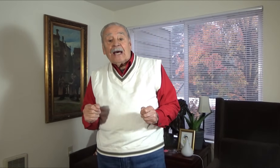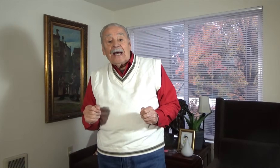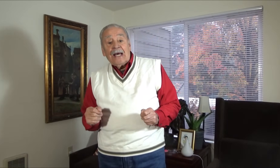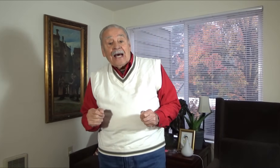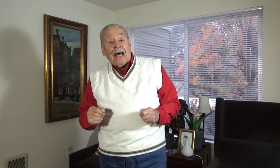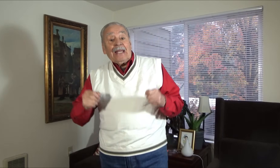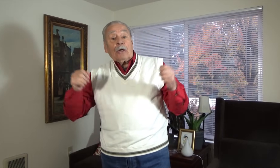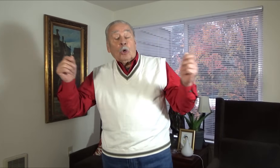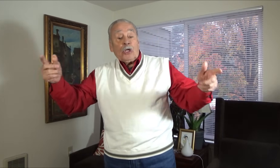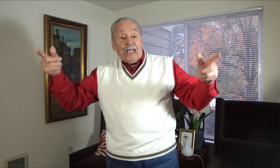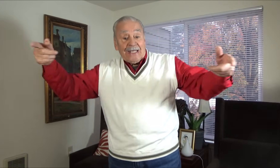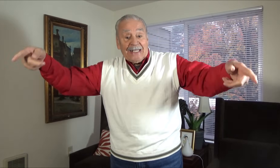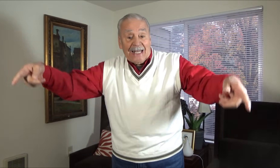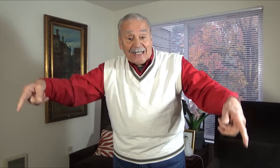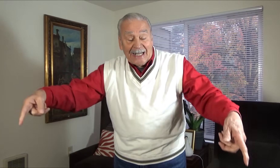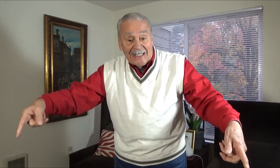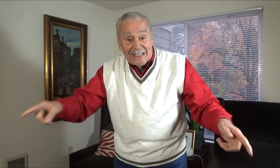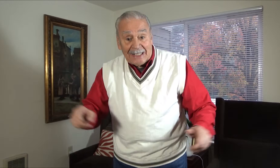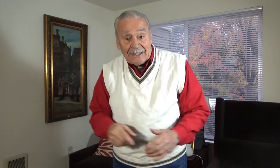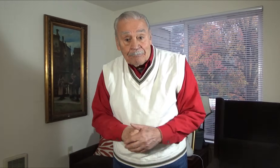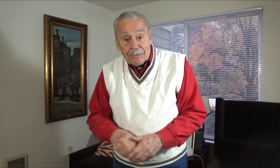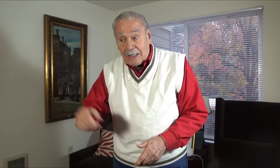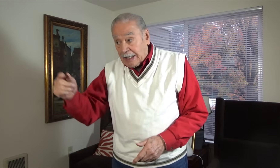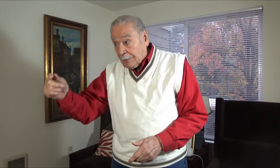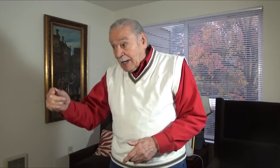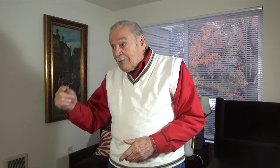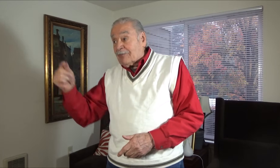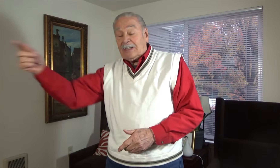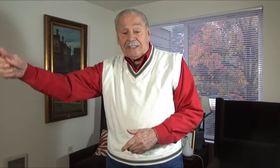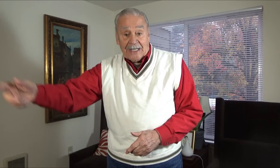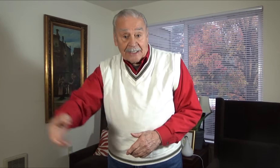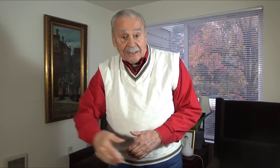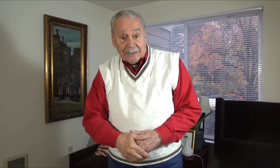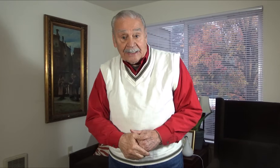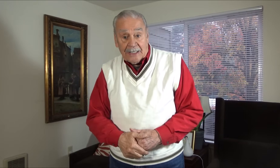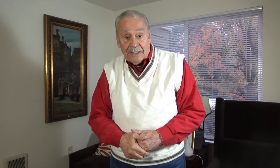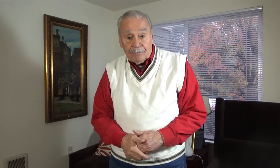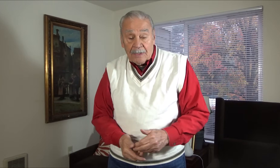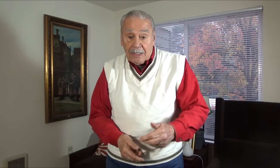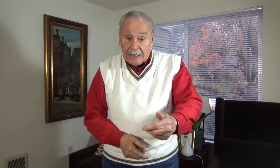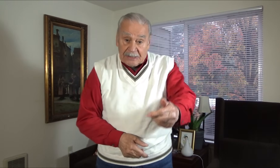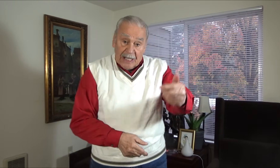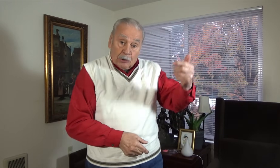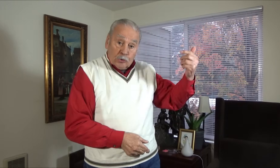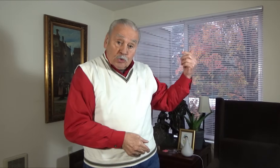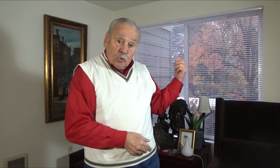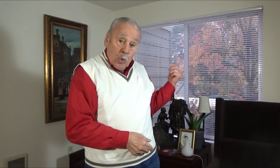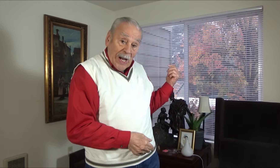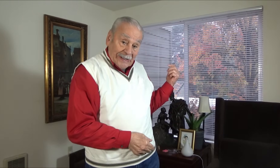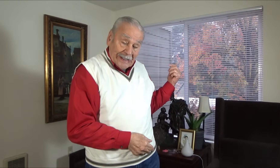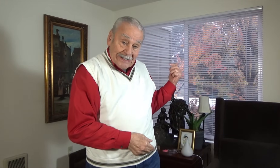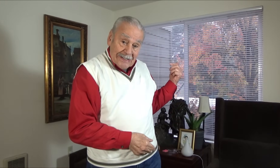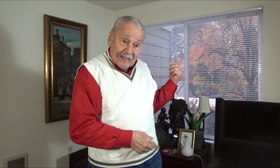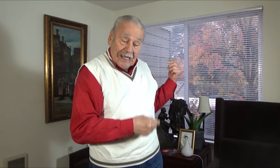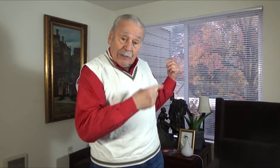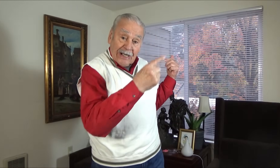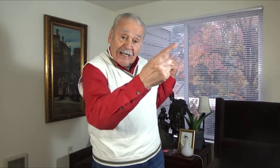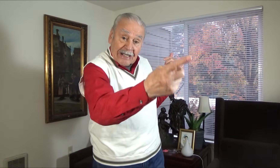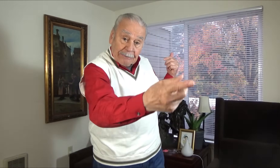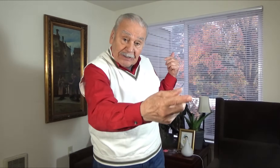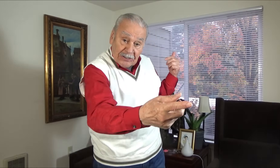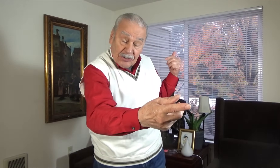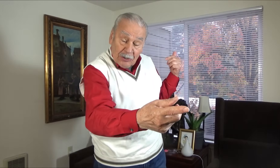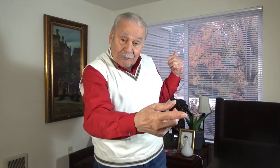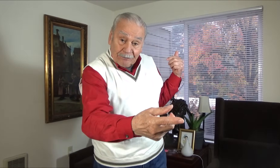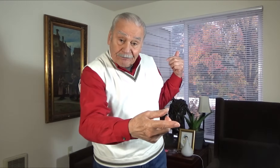hacer una alegoría de la realidad que va a enfrentar Argentina, que ya lo tuvo antes y que ahora